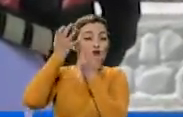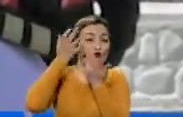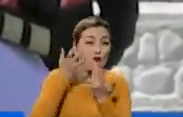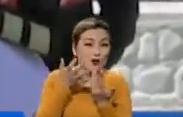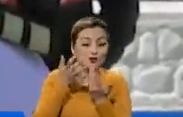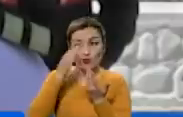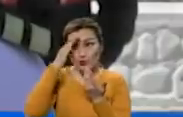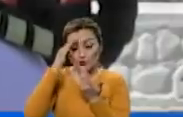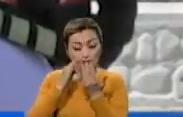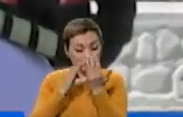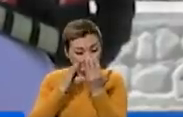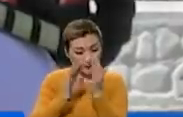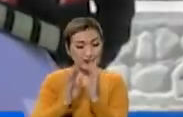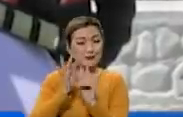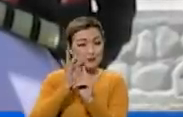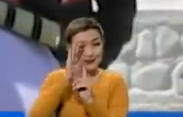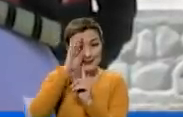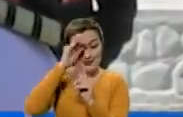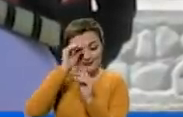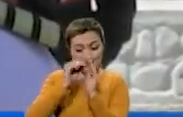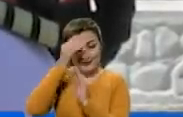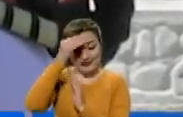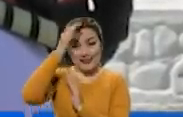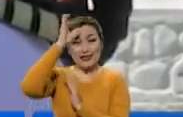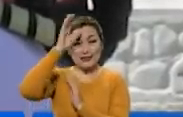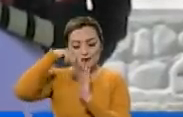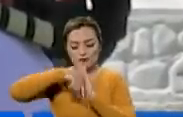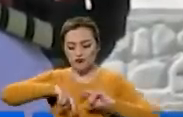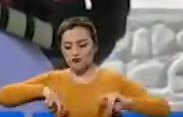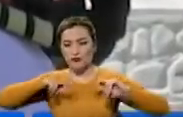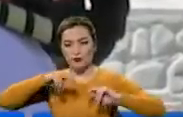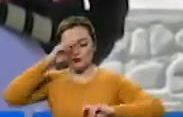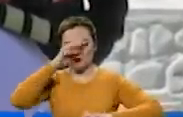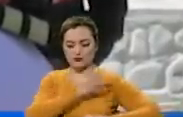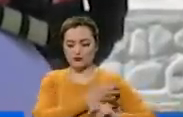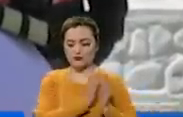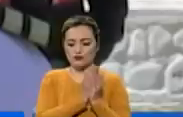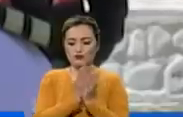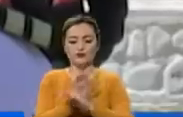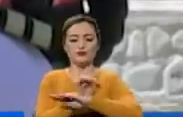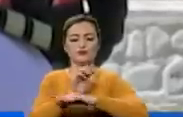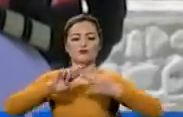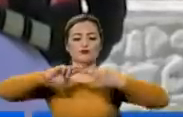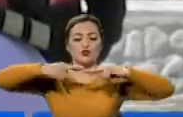a través del ULCO de la Policía Nacional, en coordinación con la inteligencia de la Armada del Ecuador y la Dirección Regional de los Espacios Acuáticos Insular,